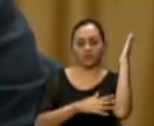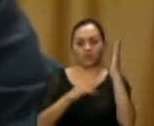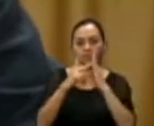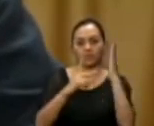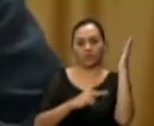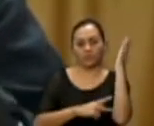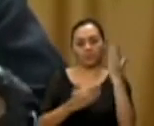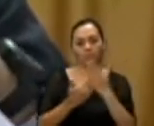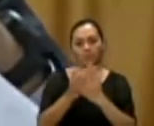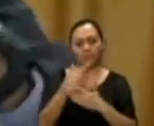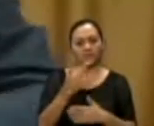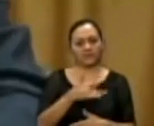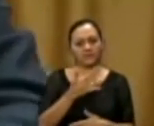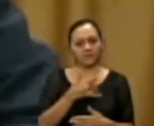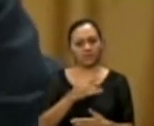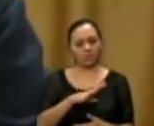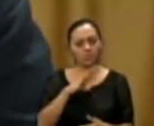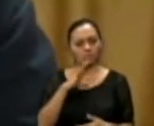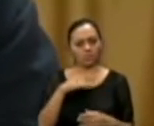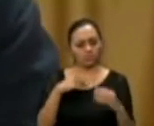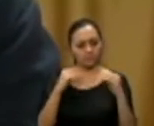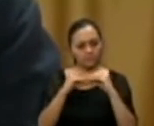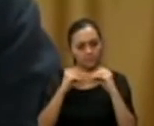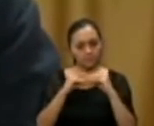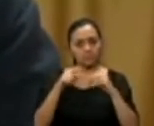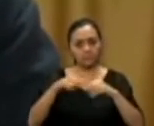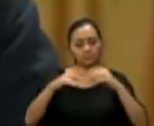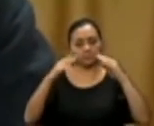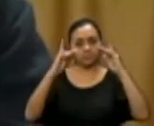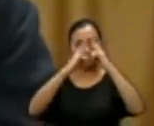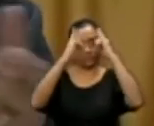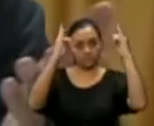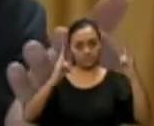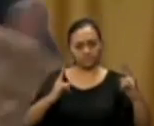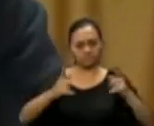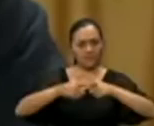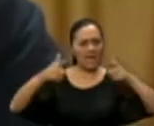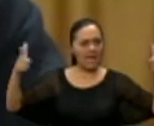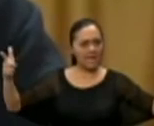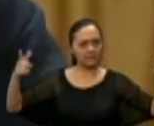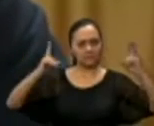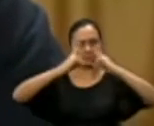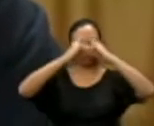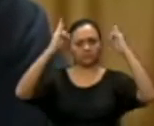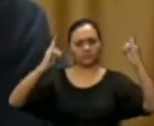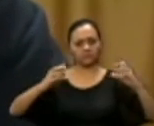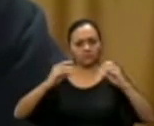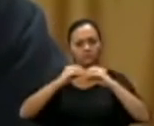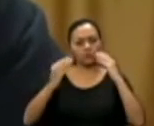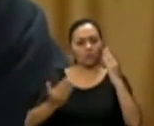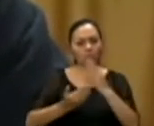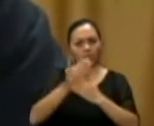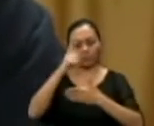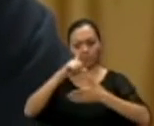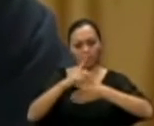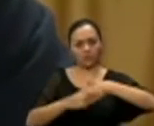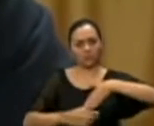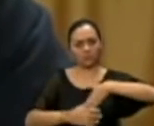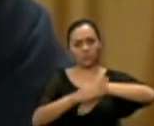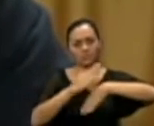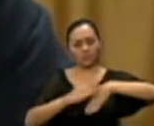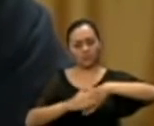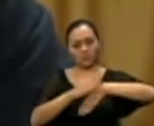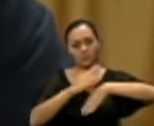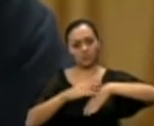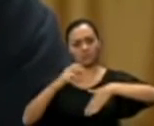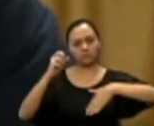todos los ecuatorianos son los invernaderos más grandes de los más grandes es más moderno américa latina para